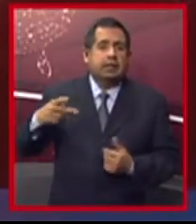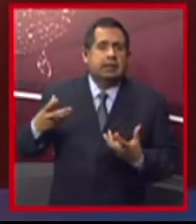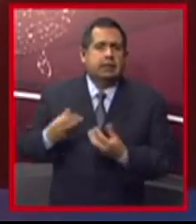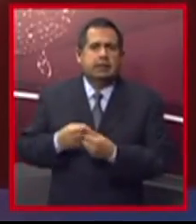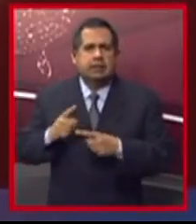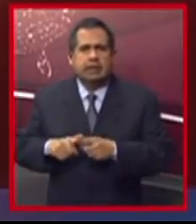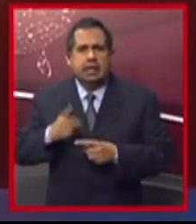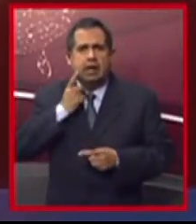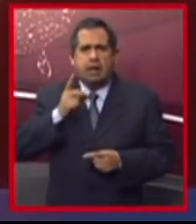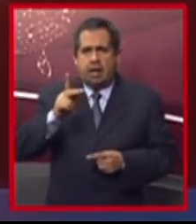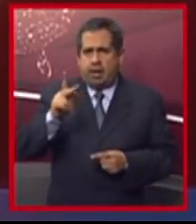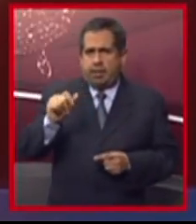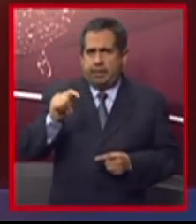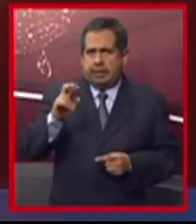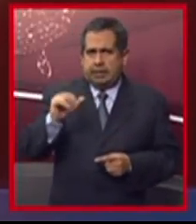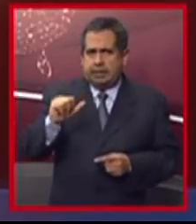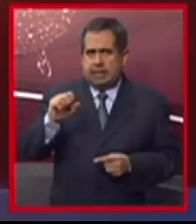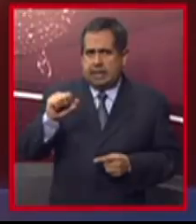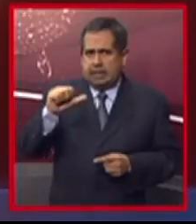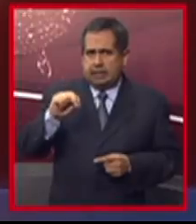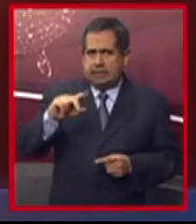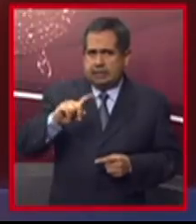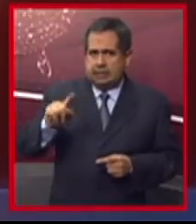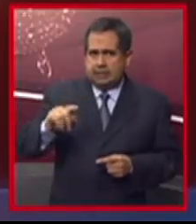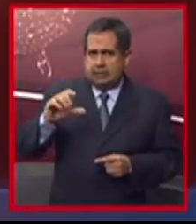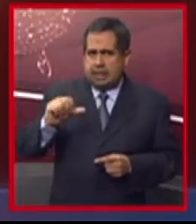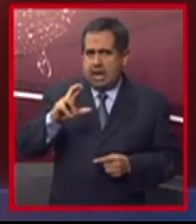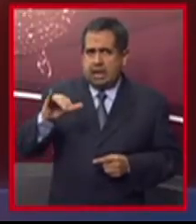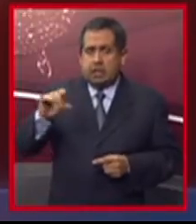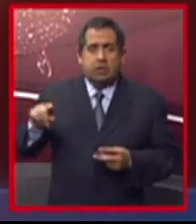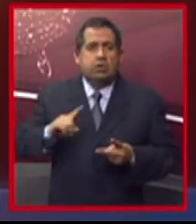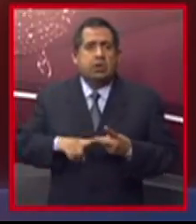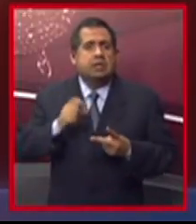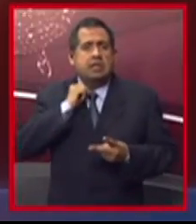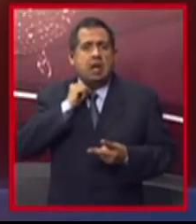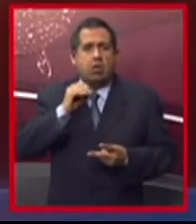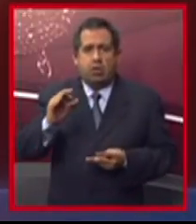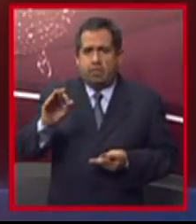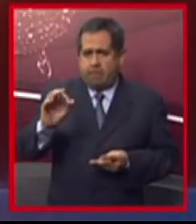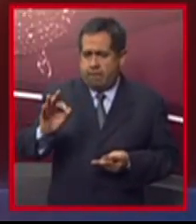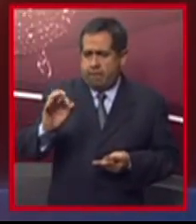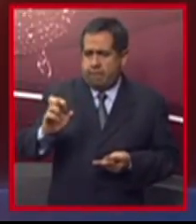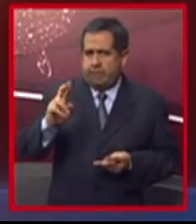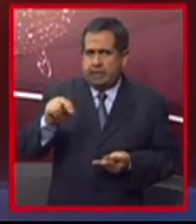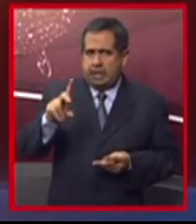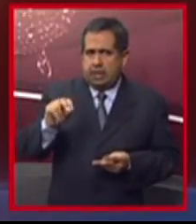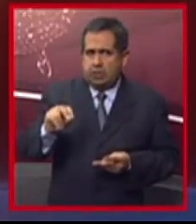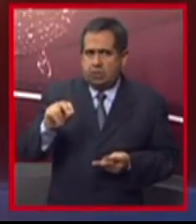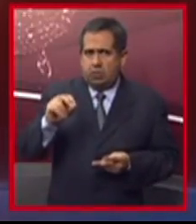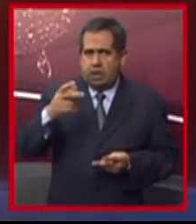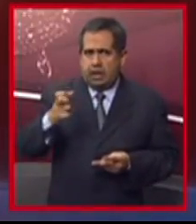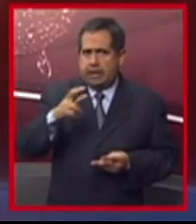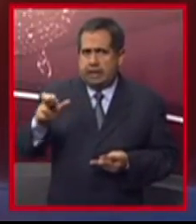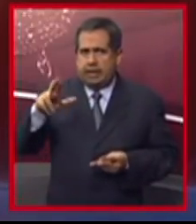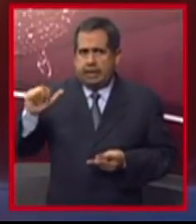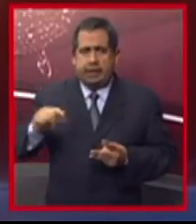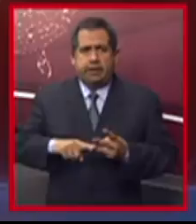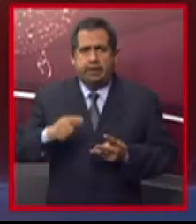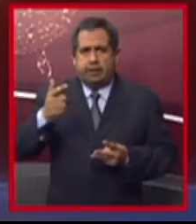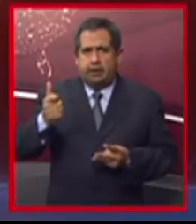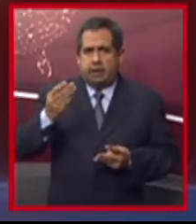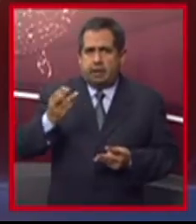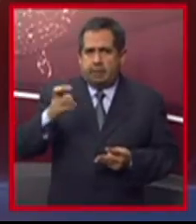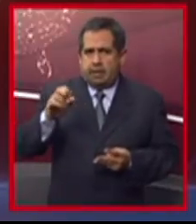Patricia Sánchez Carrillo, así como los senadores Fernando Herrera Ávila y Gabriela Cuevas Barrón.